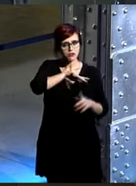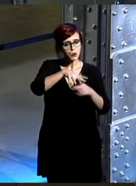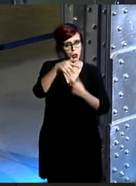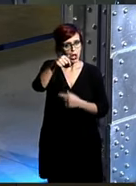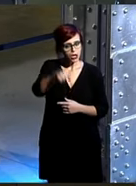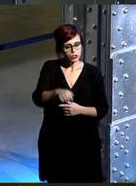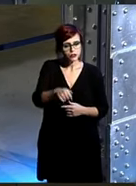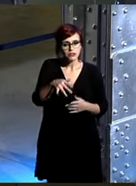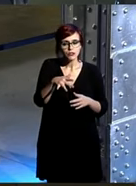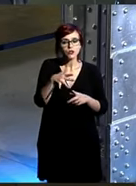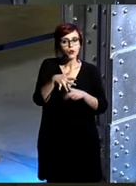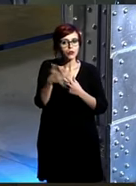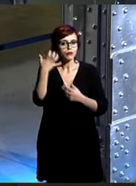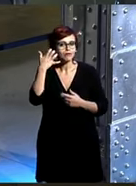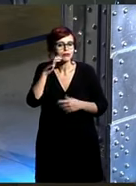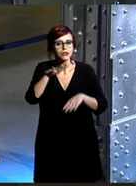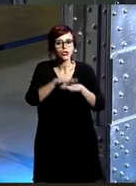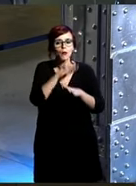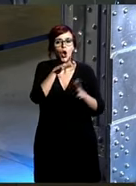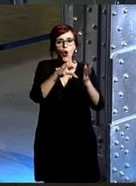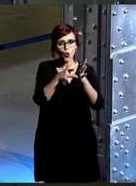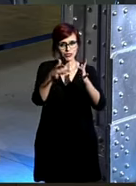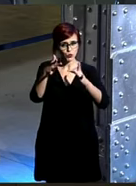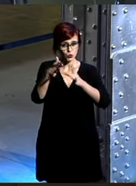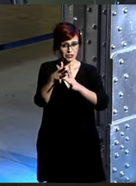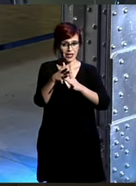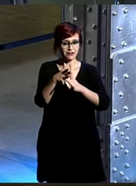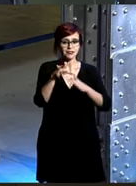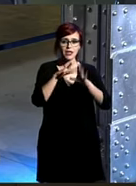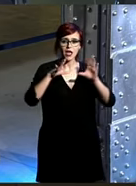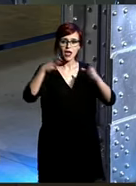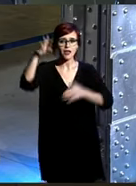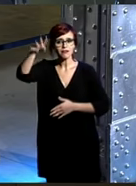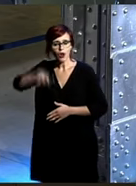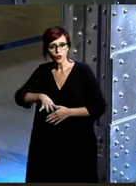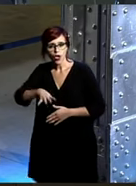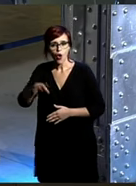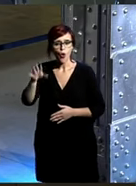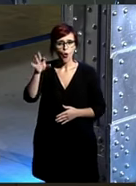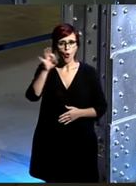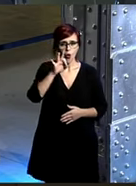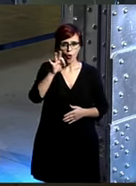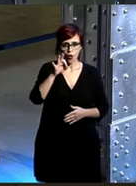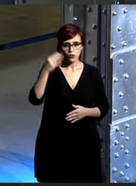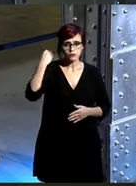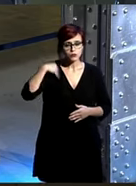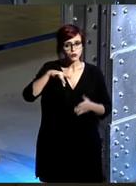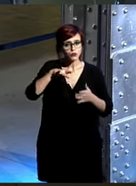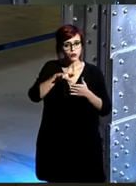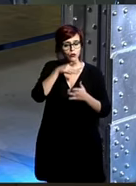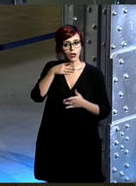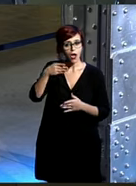circunstancias extraordinarias como lo que ha ocurrido en los jesuitas de Cataluña o la nominación de César Bona al Global Teacher